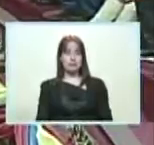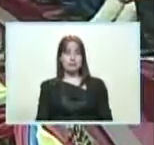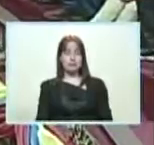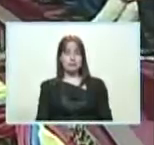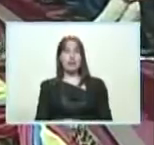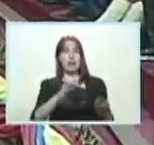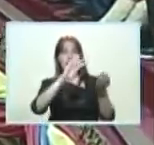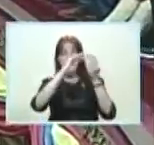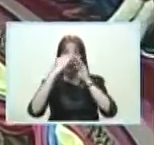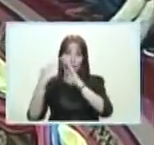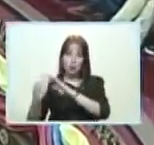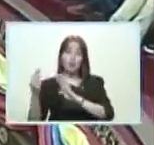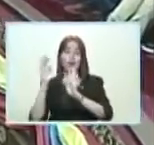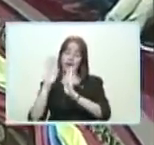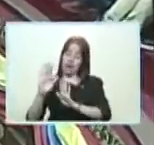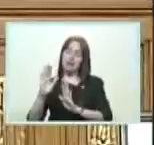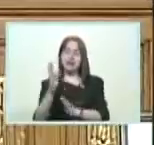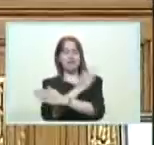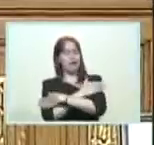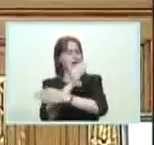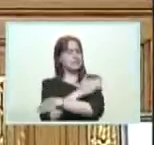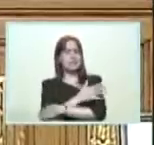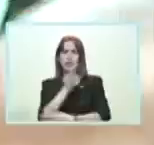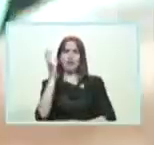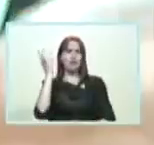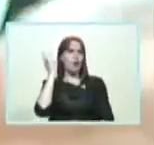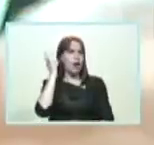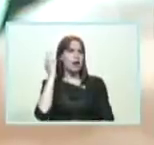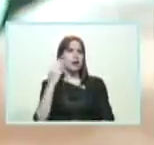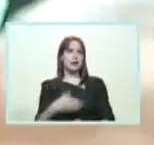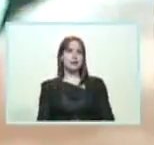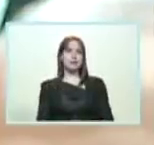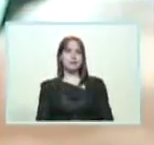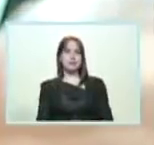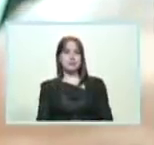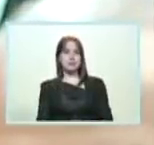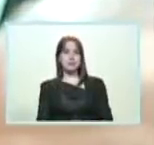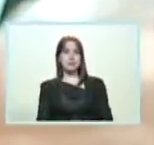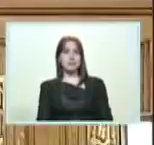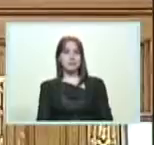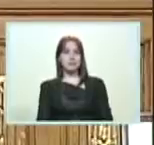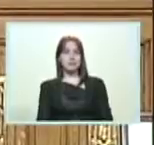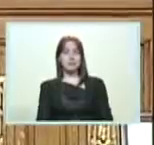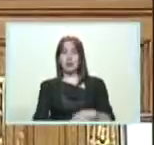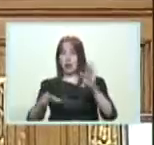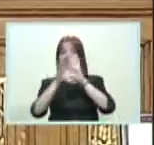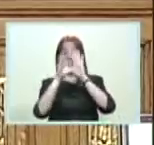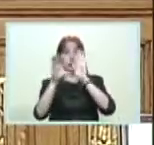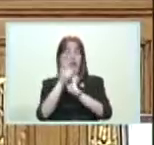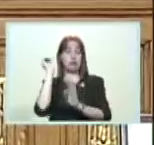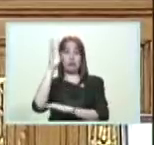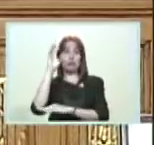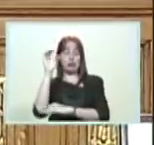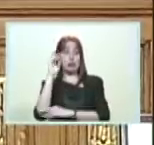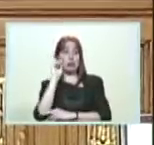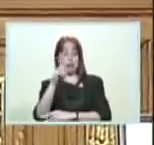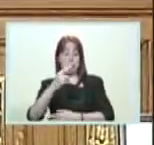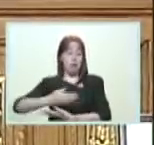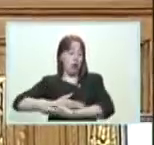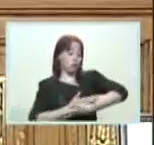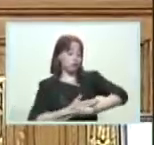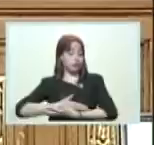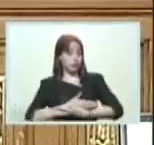de las comunas, así es que te felicito, mujer. Y aquí está, mira, con su constituyente, y pronto la veremos con su muchachito